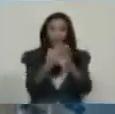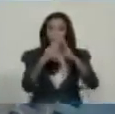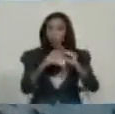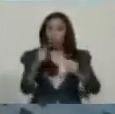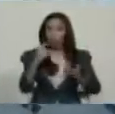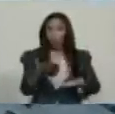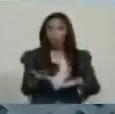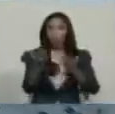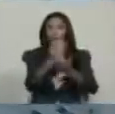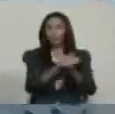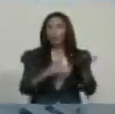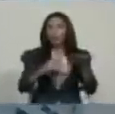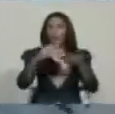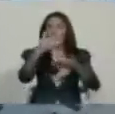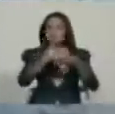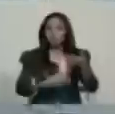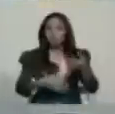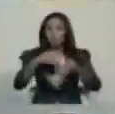rublo por rublo,